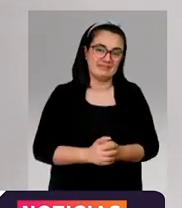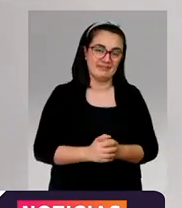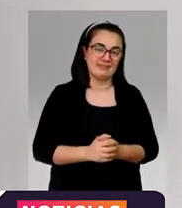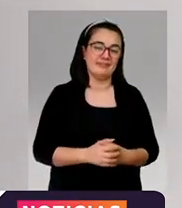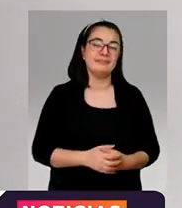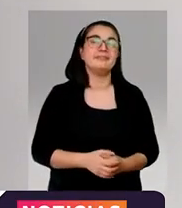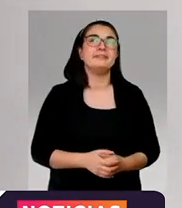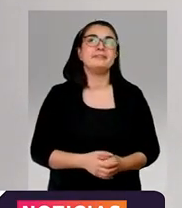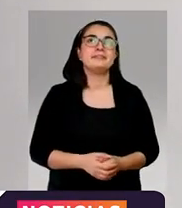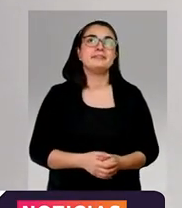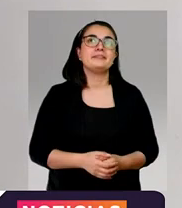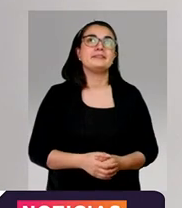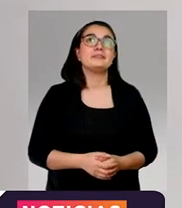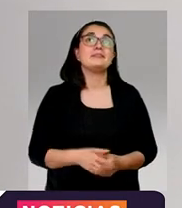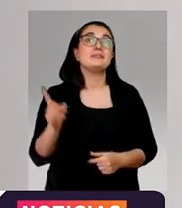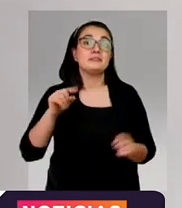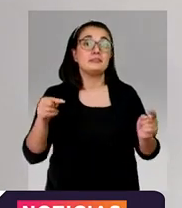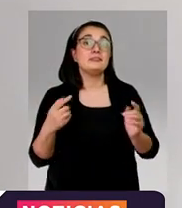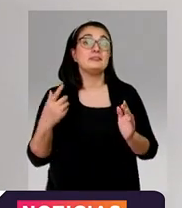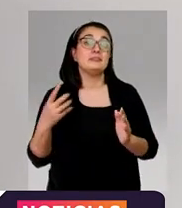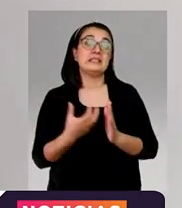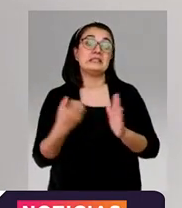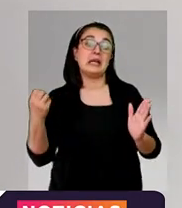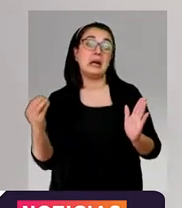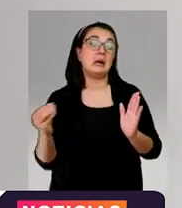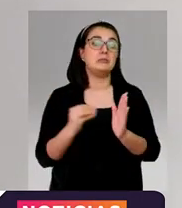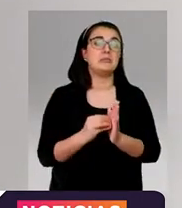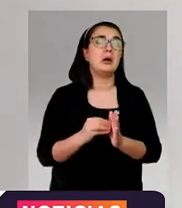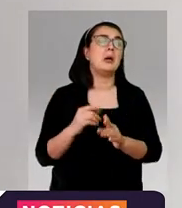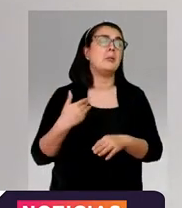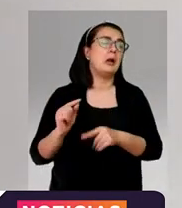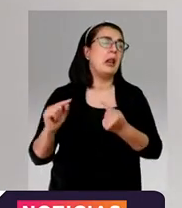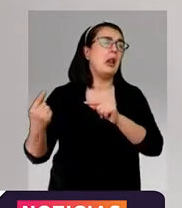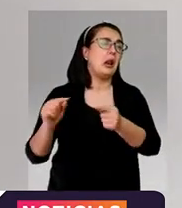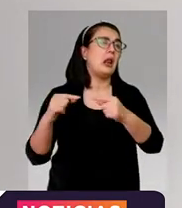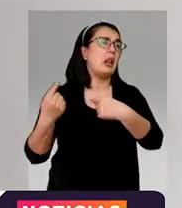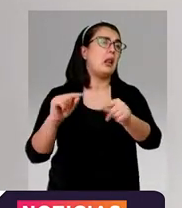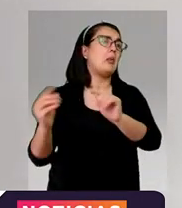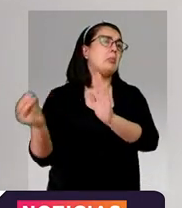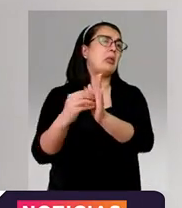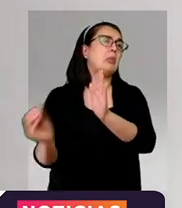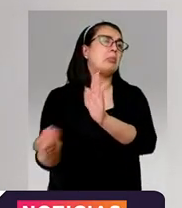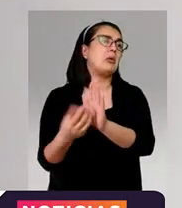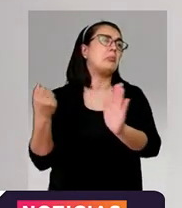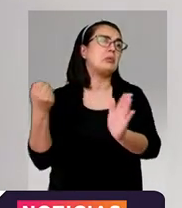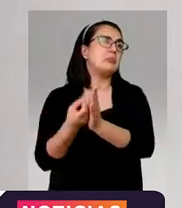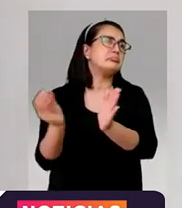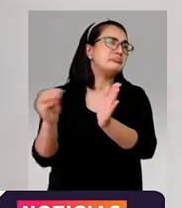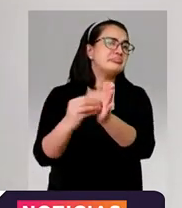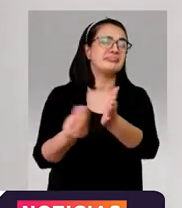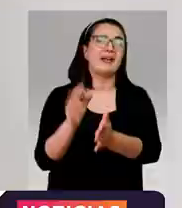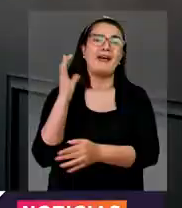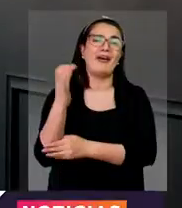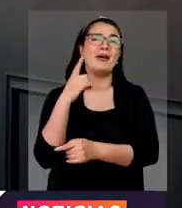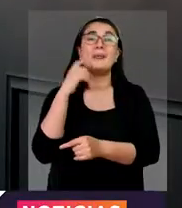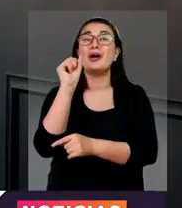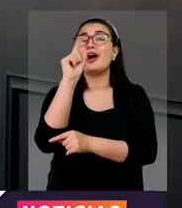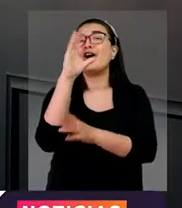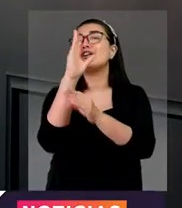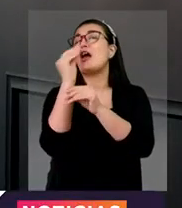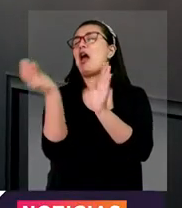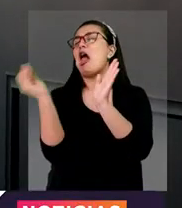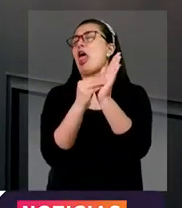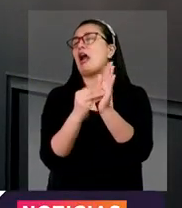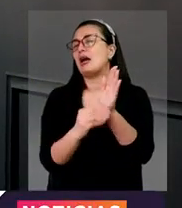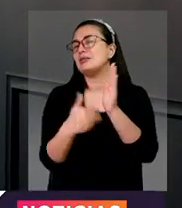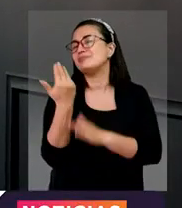sacar o meter se puede dar hasta bien avanzado el debate. Eso en cualquier momento puede pasar y como siempre en Colombia a las 11 de la noche se mete o se quita algo. Ariel,